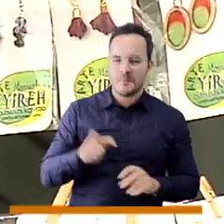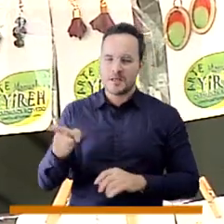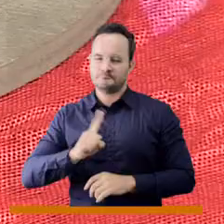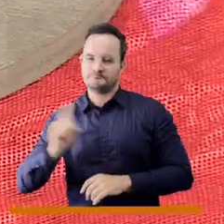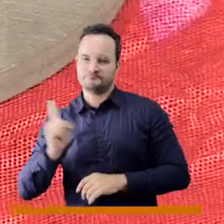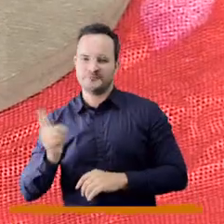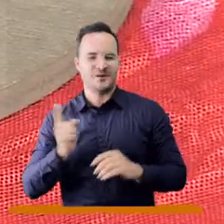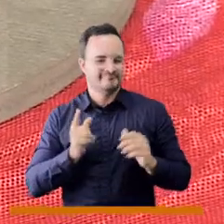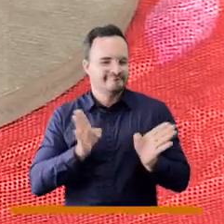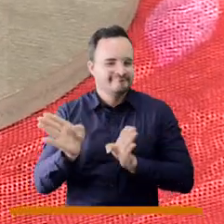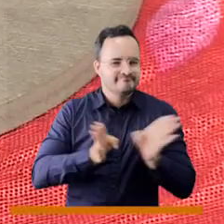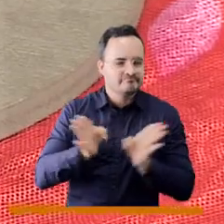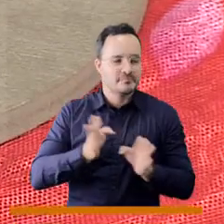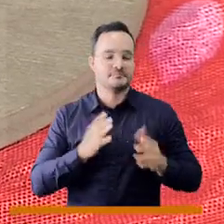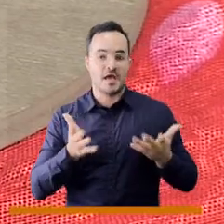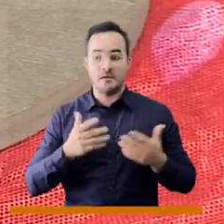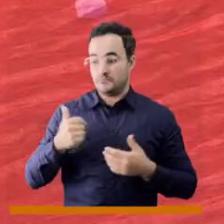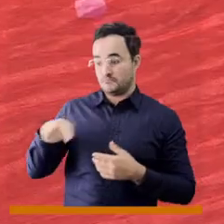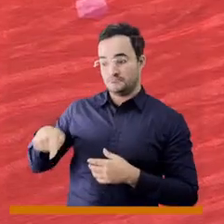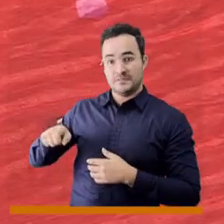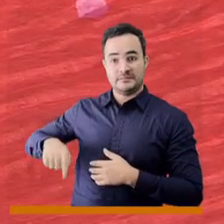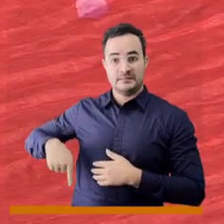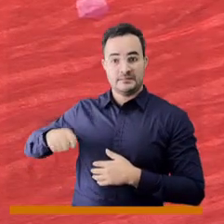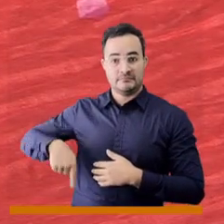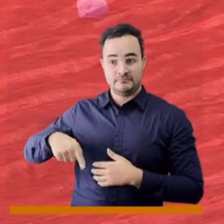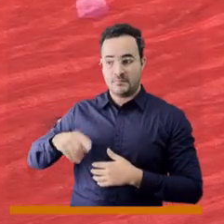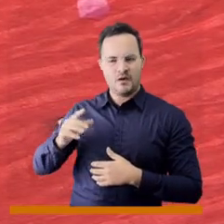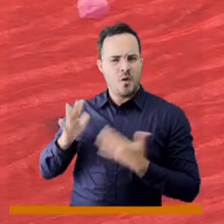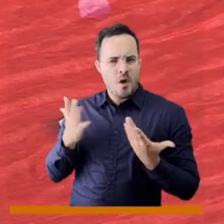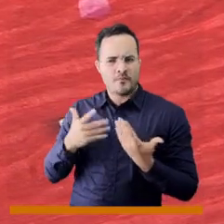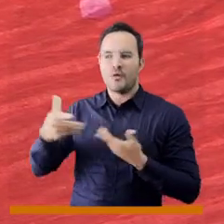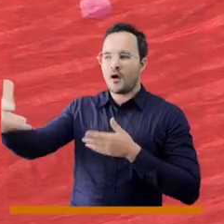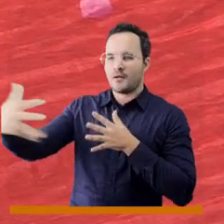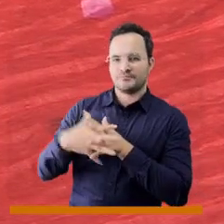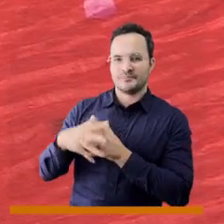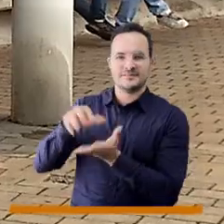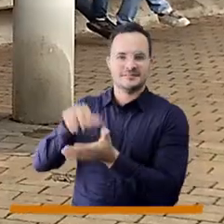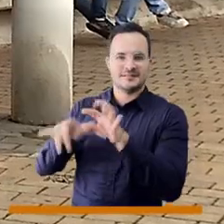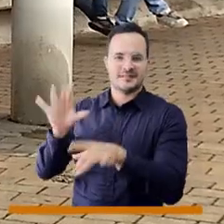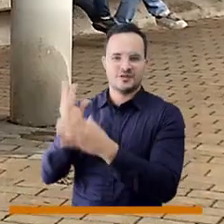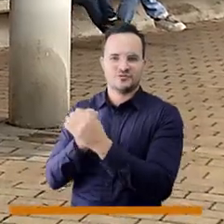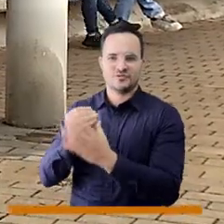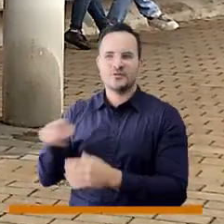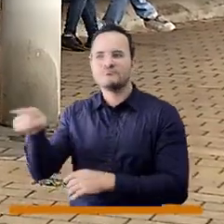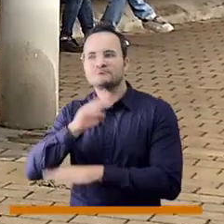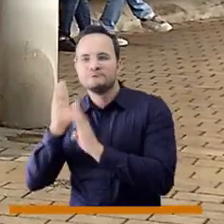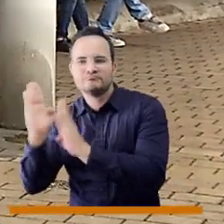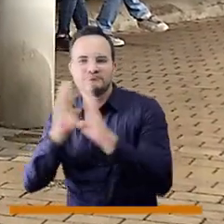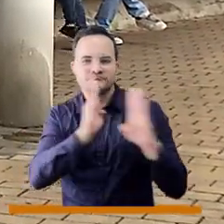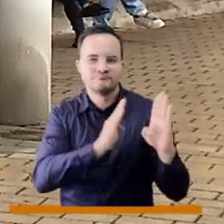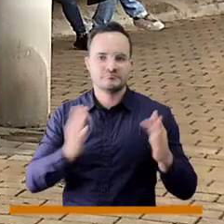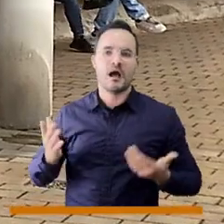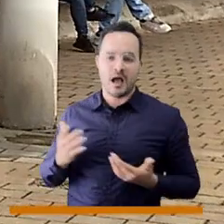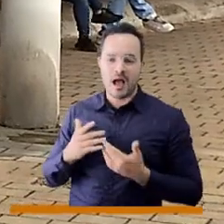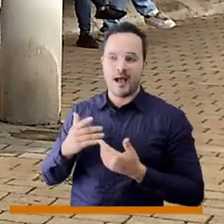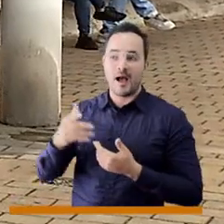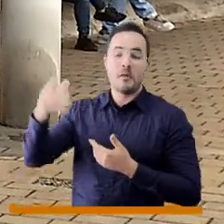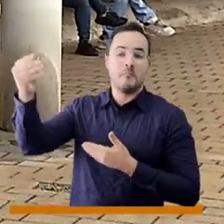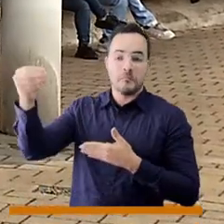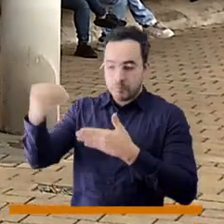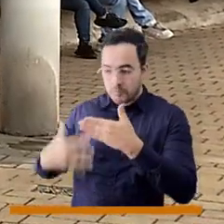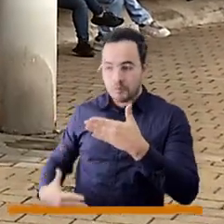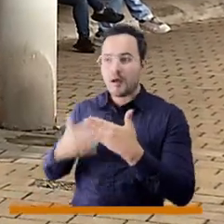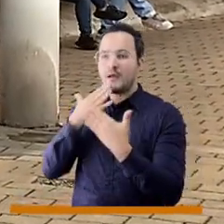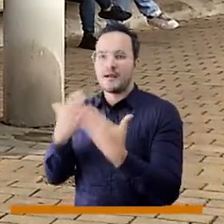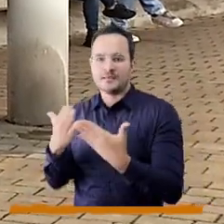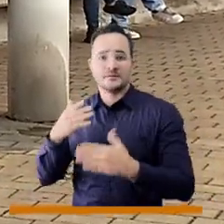las diferentes unidades que tiene la Secretaría de Inclusión para toda la población vulnerable. Entonces tenemos gente que viene remitida al programa de habitante de calle una vez termina